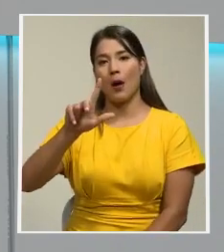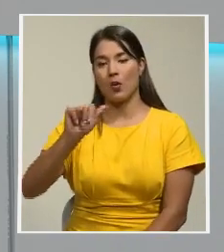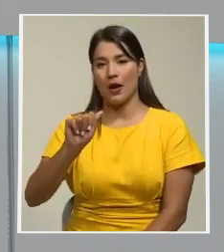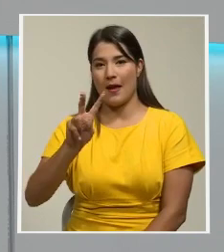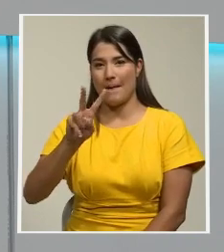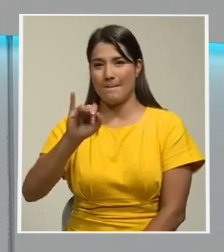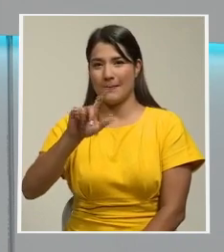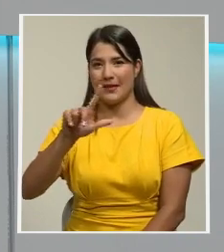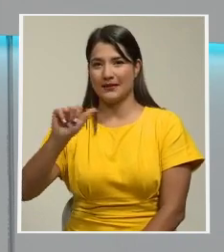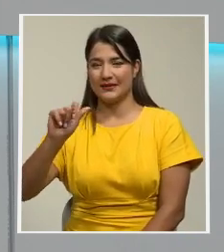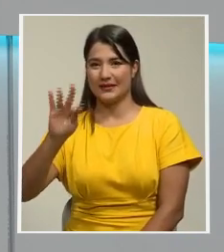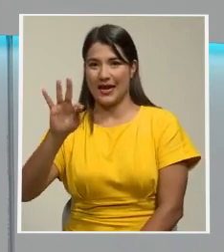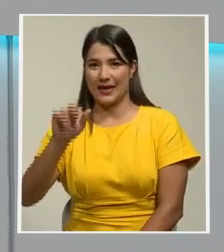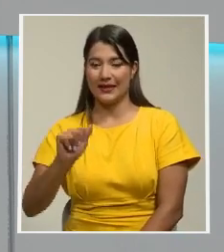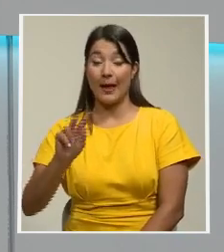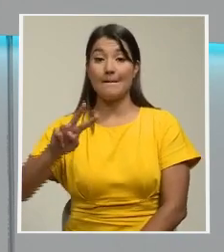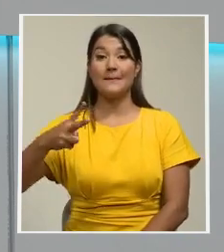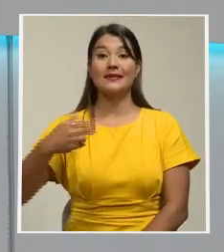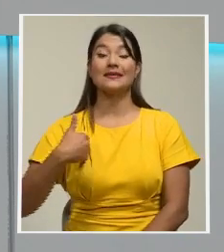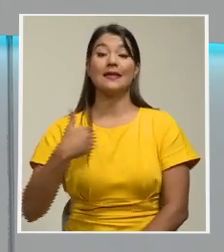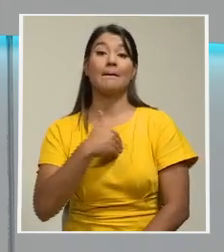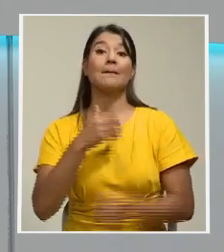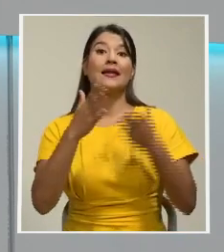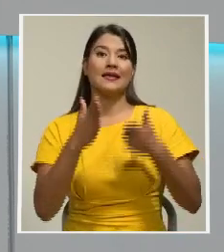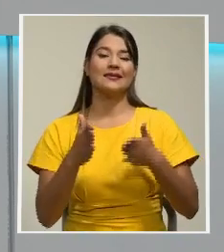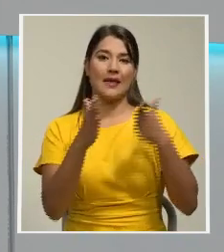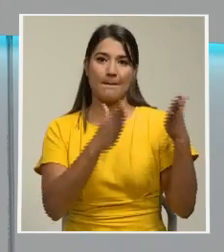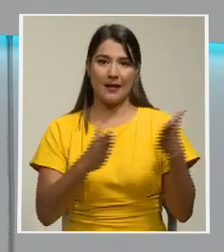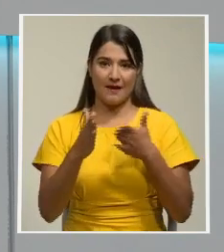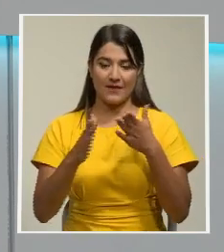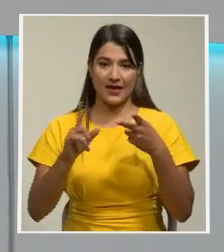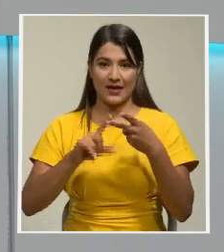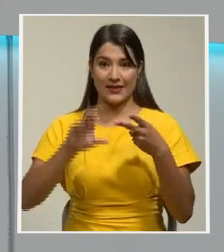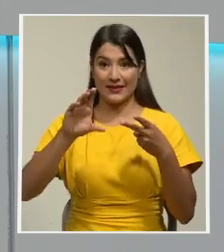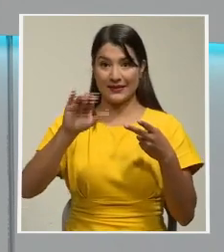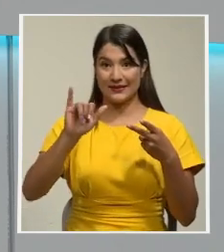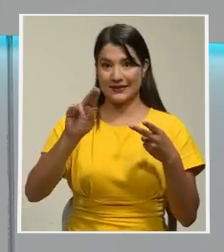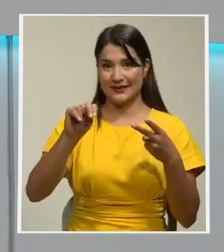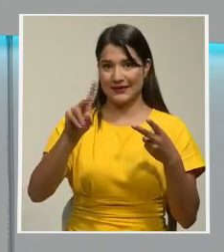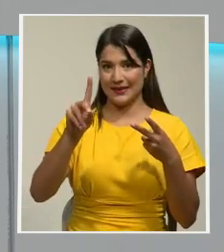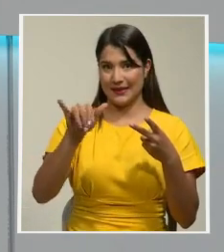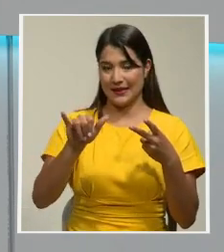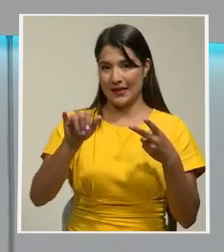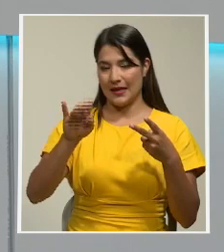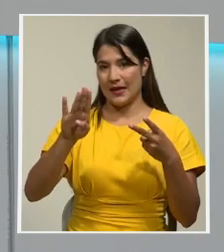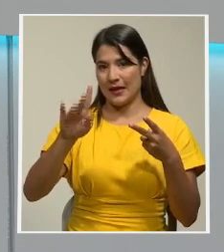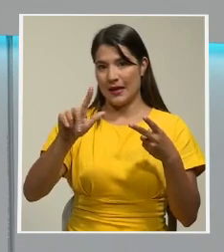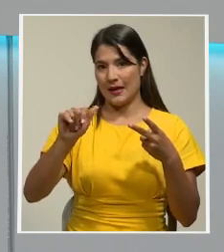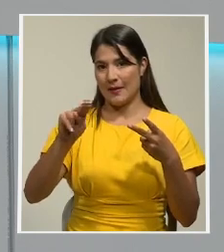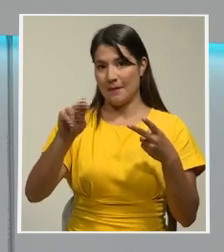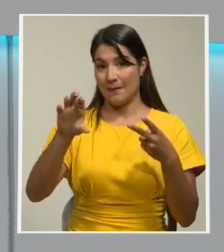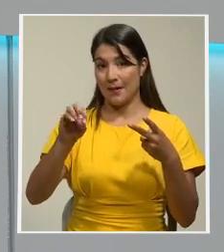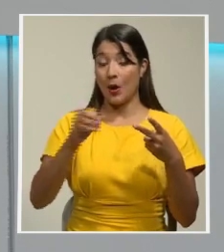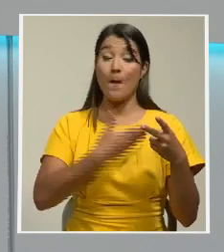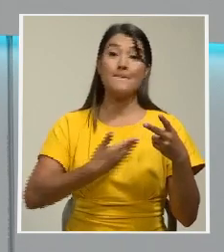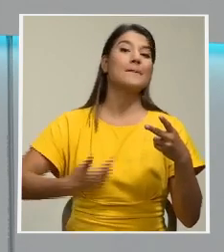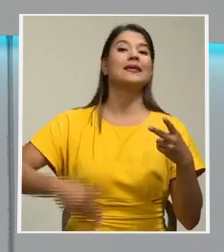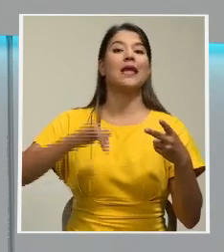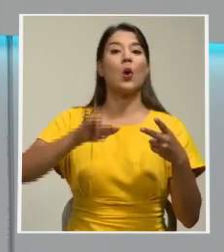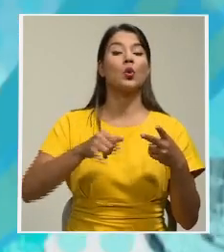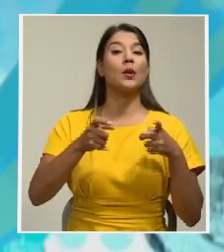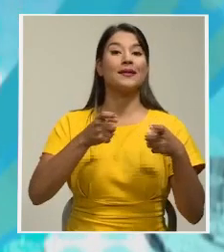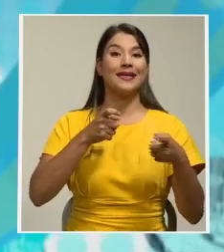y Coordinación Regional del MEP, y Cindy Blanco, quien es la presidenta de la Junta Administrativa del Colegio San Luis Gonzaga. La